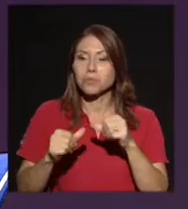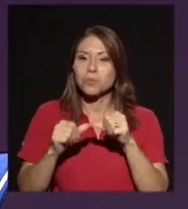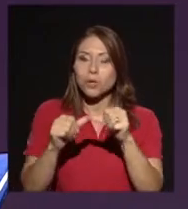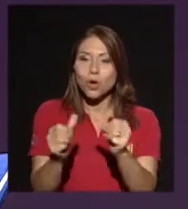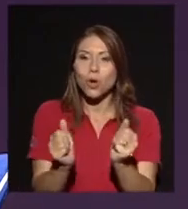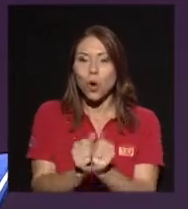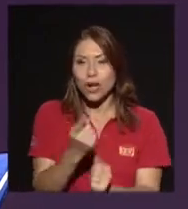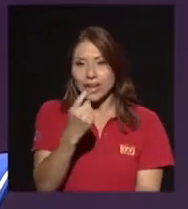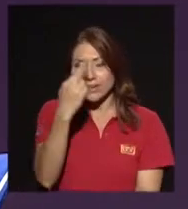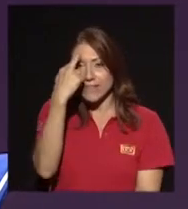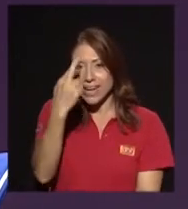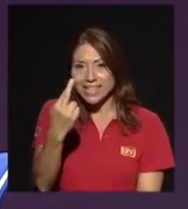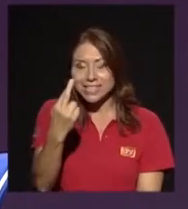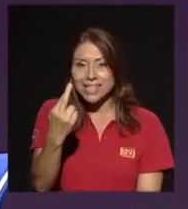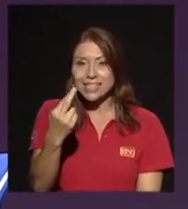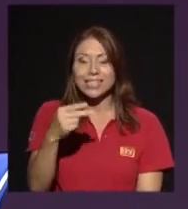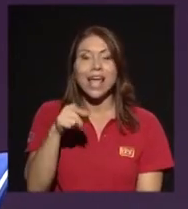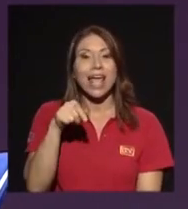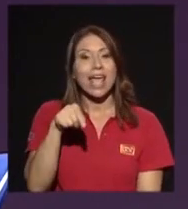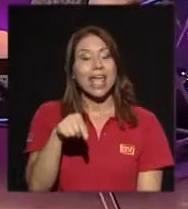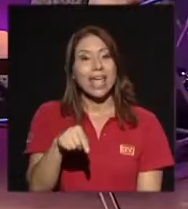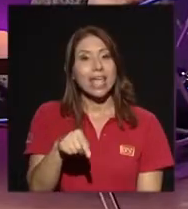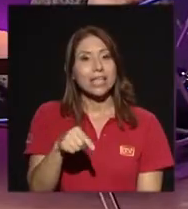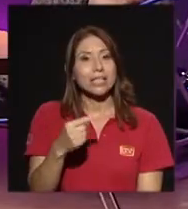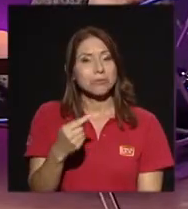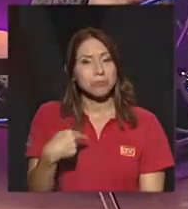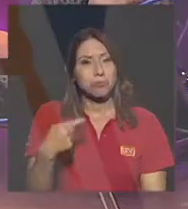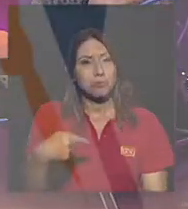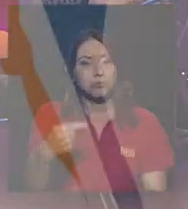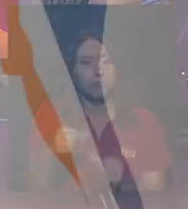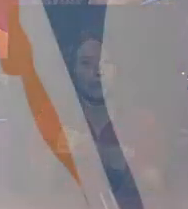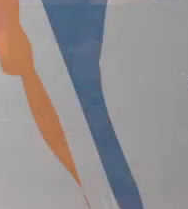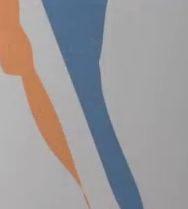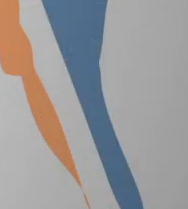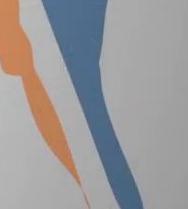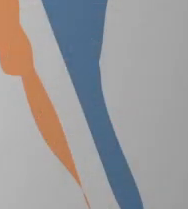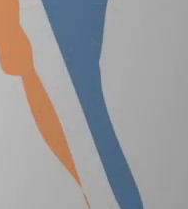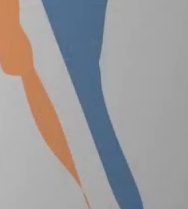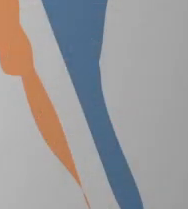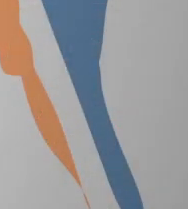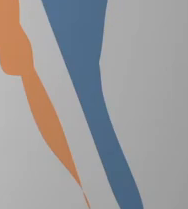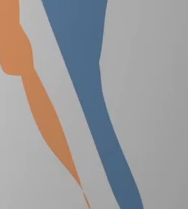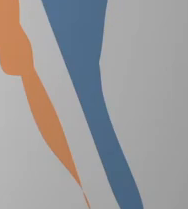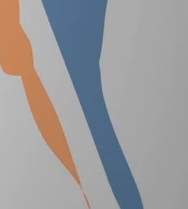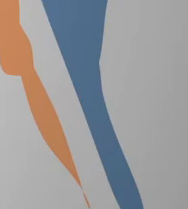con Irreverencias en solo unos minutos.